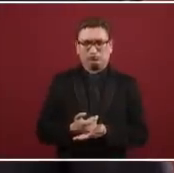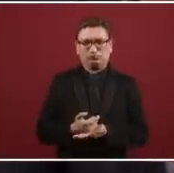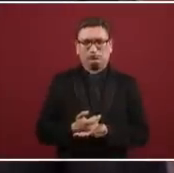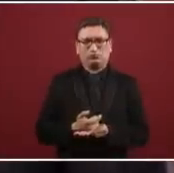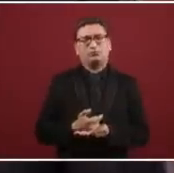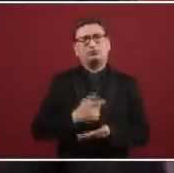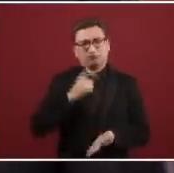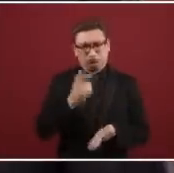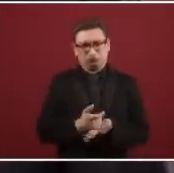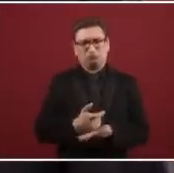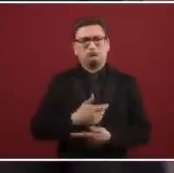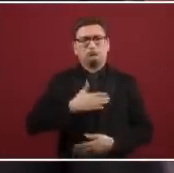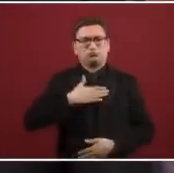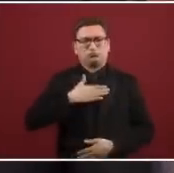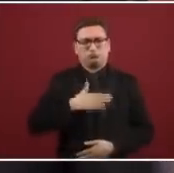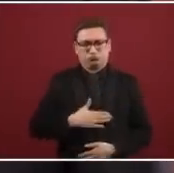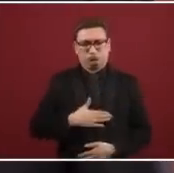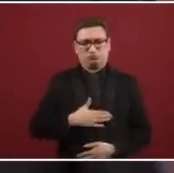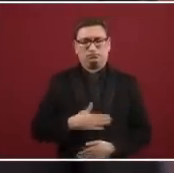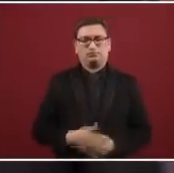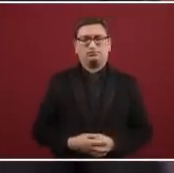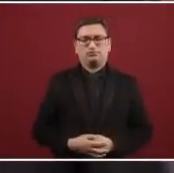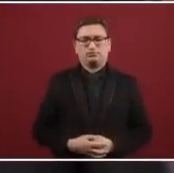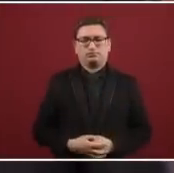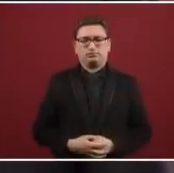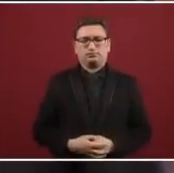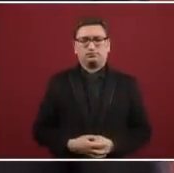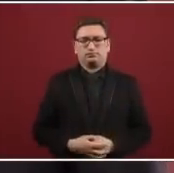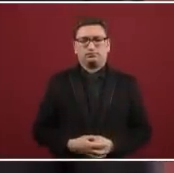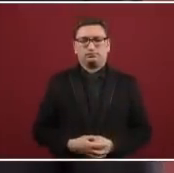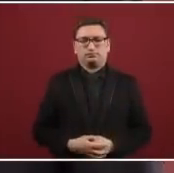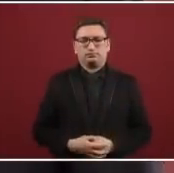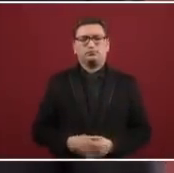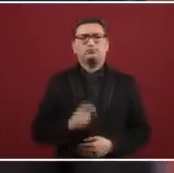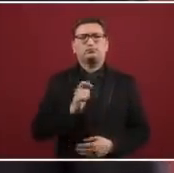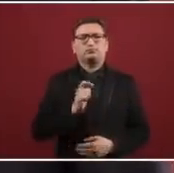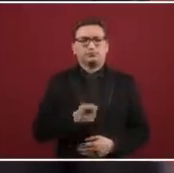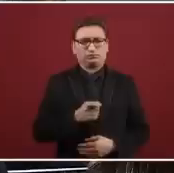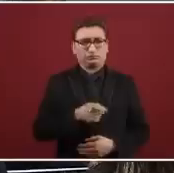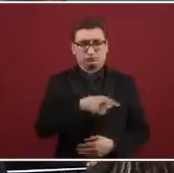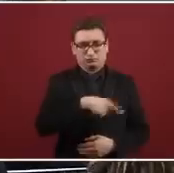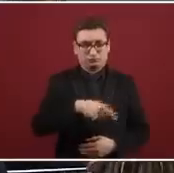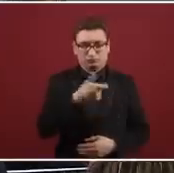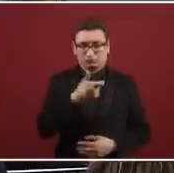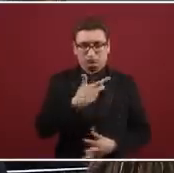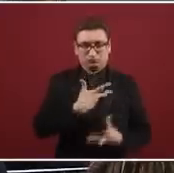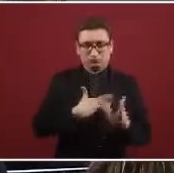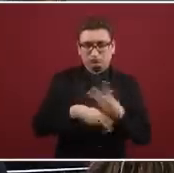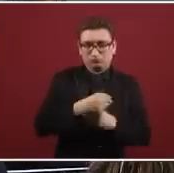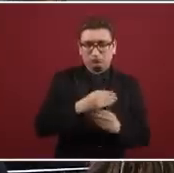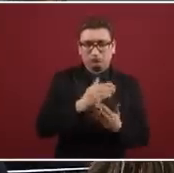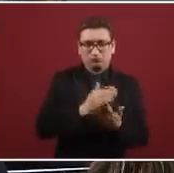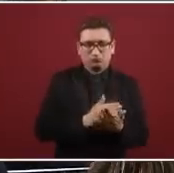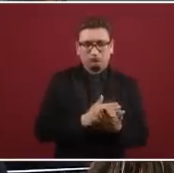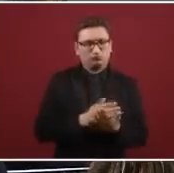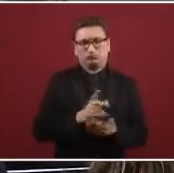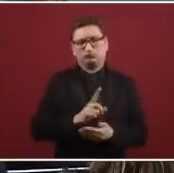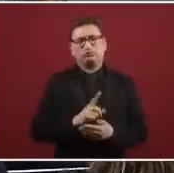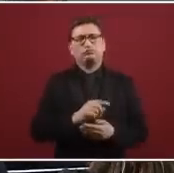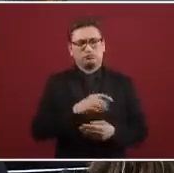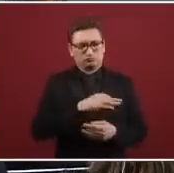precios justos. Esto no significa que dejen de ganar, son